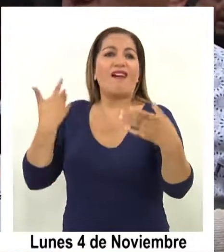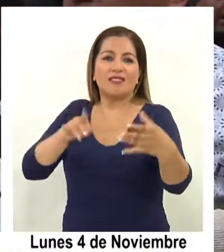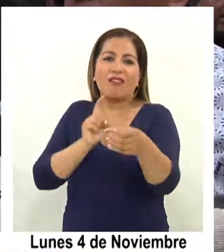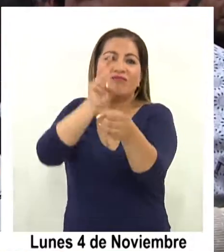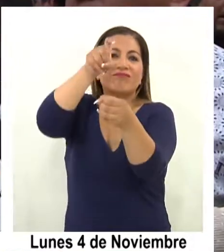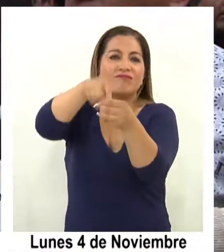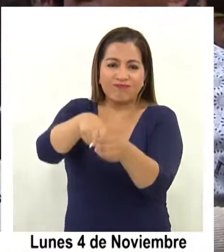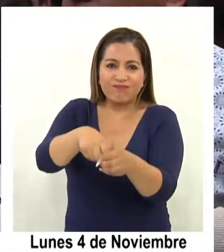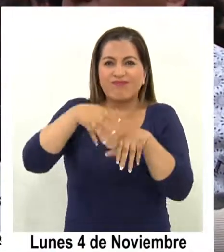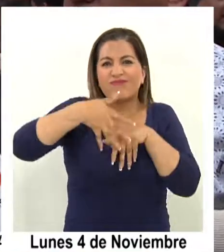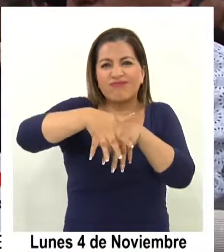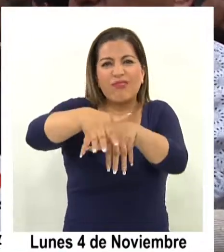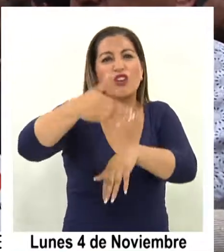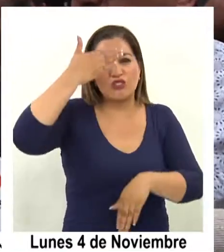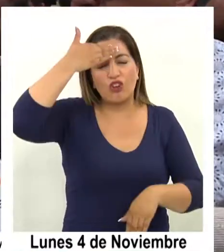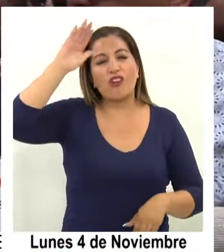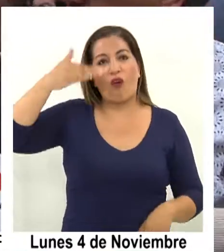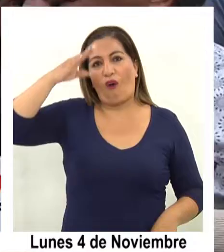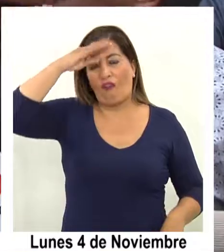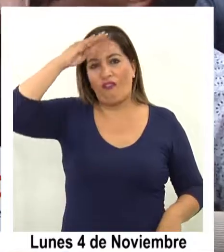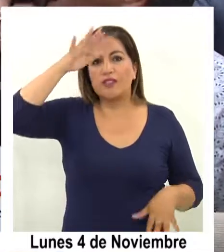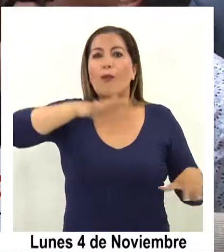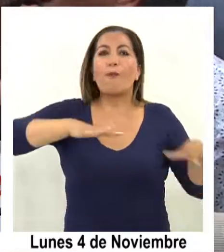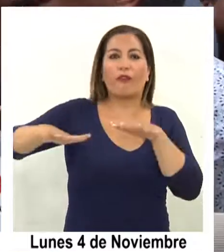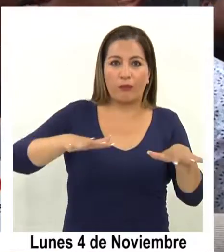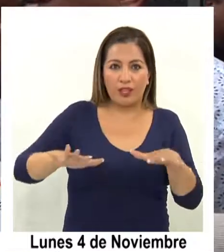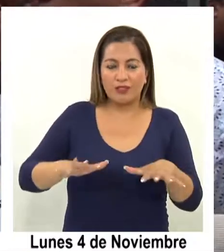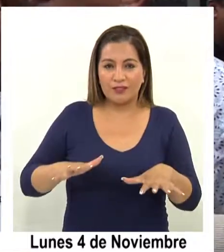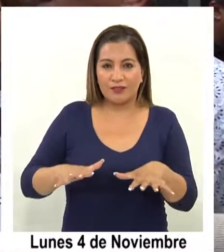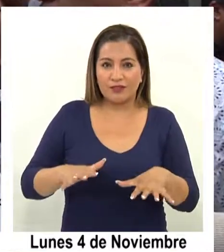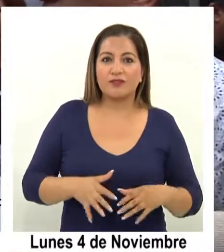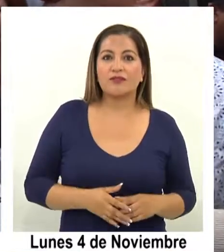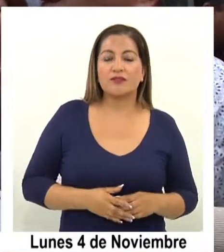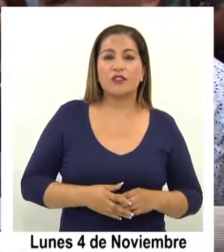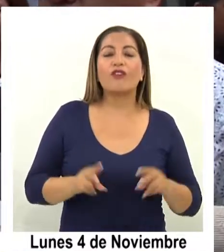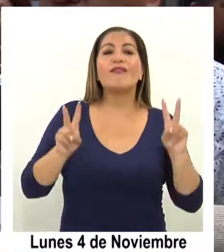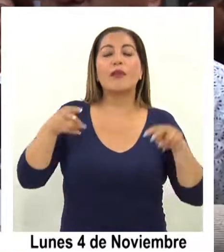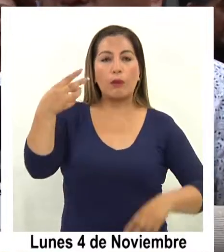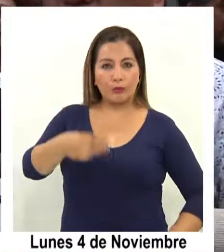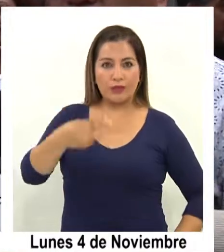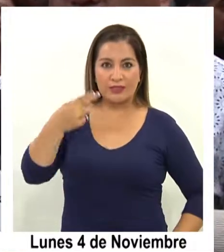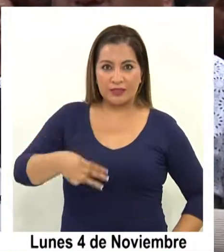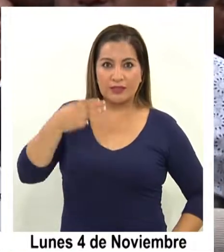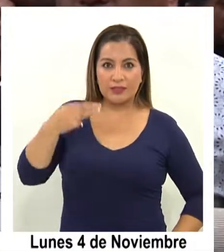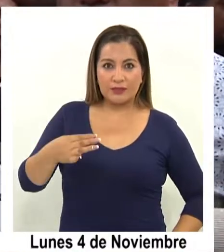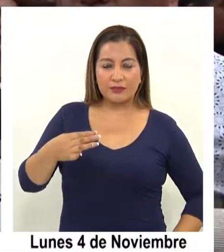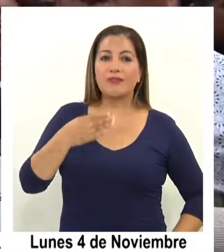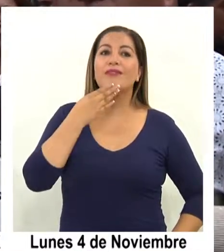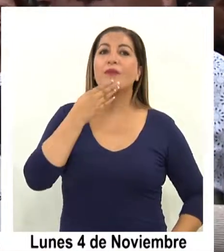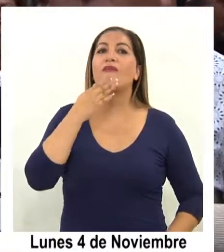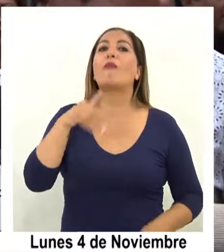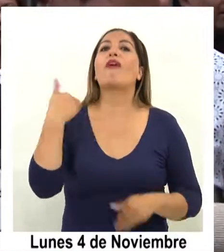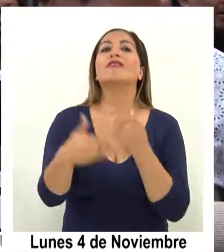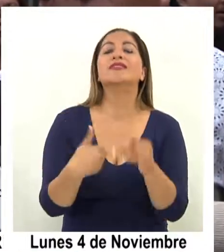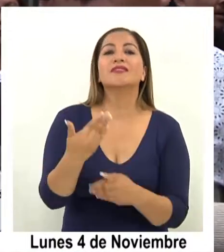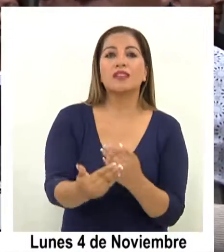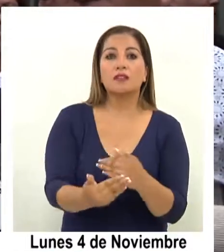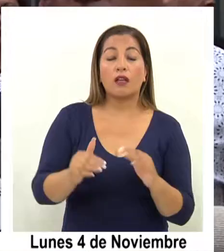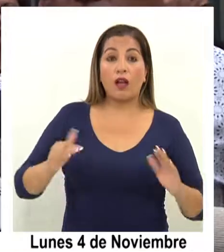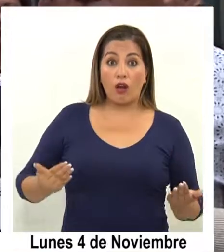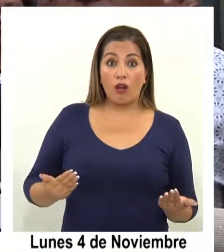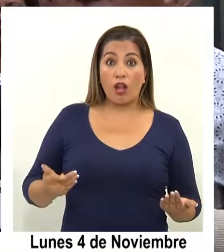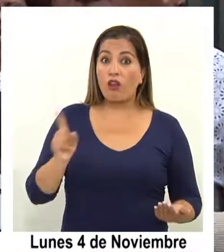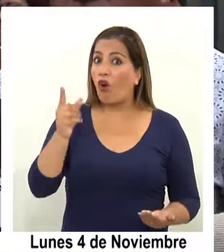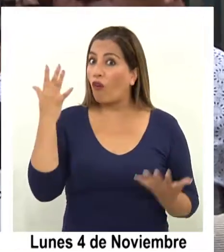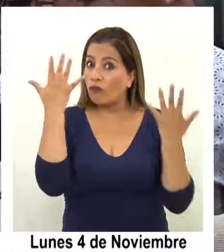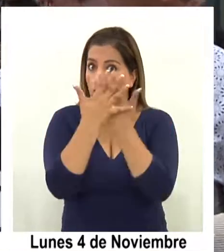y creo en este movimiento. Entonces, obviamente, desde el ámbito municipal también vamos a llevarlo adelante. Ahora, no